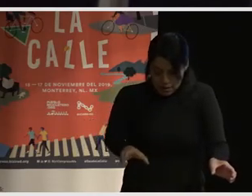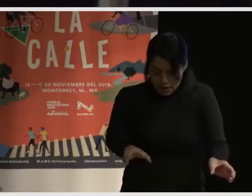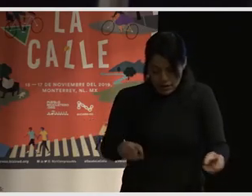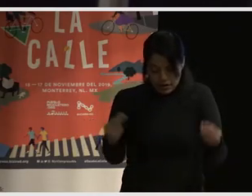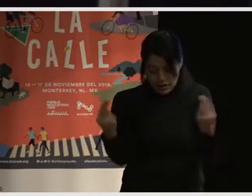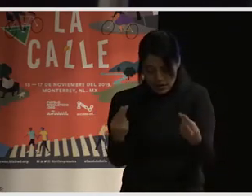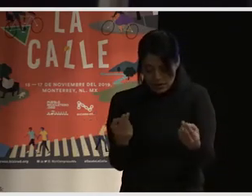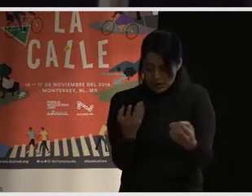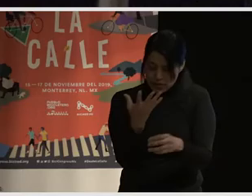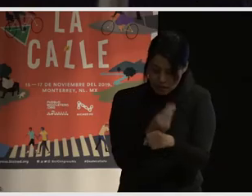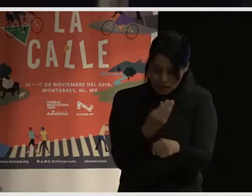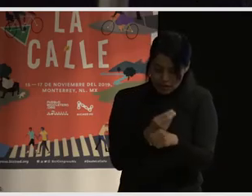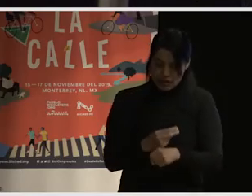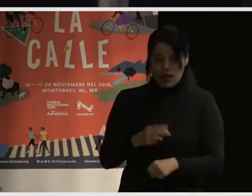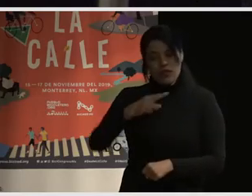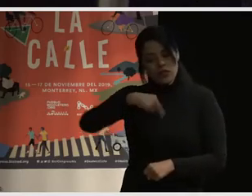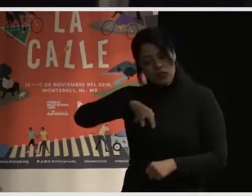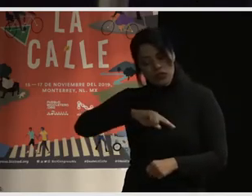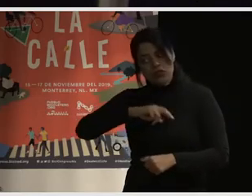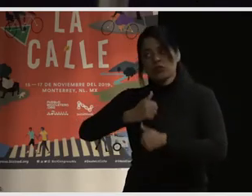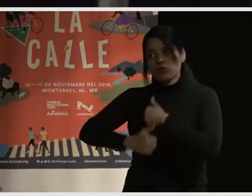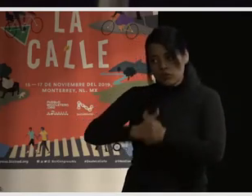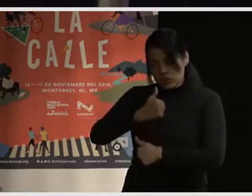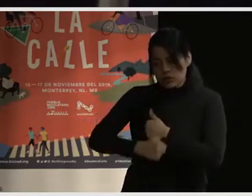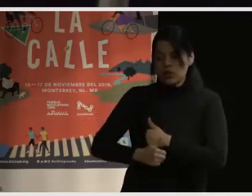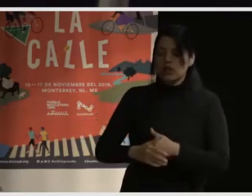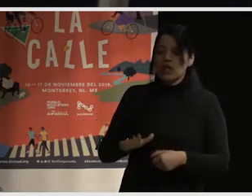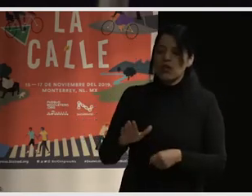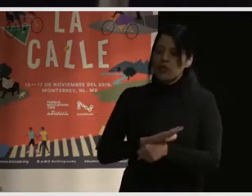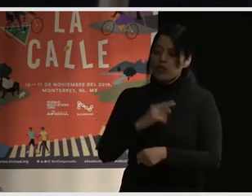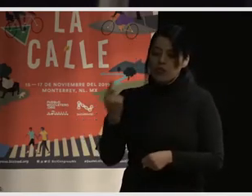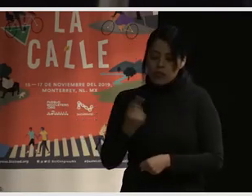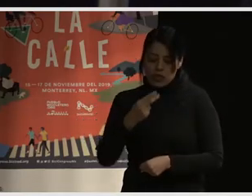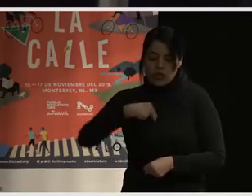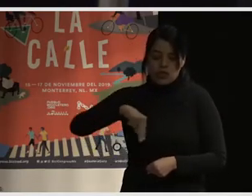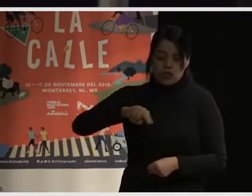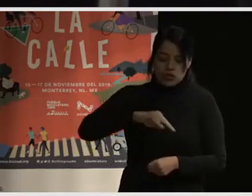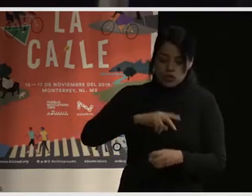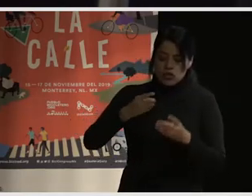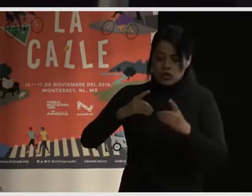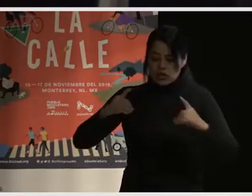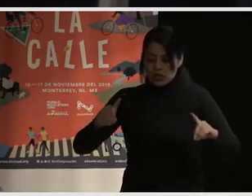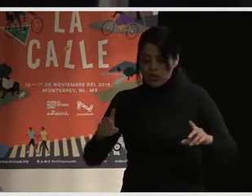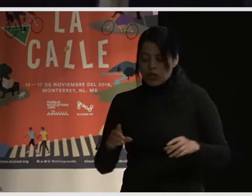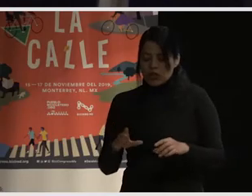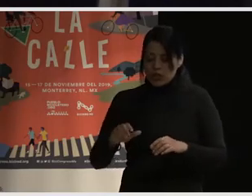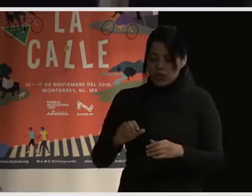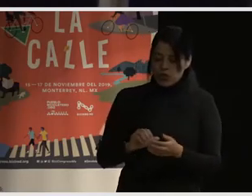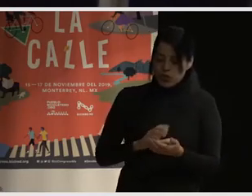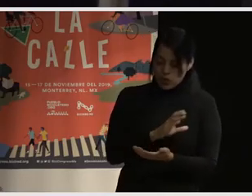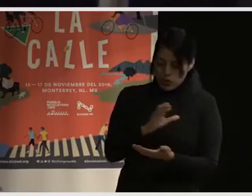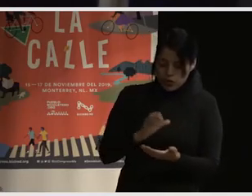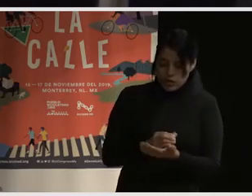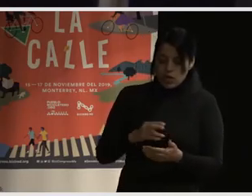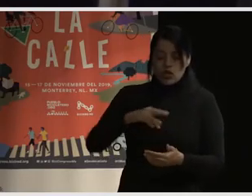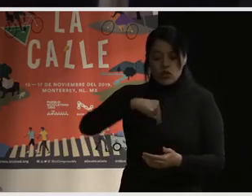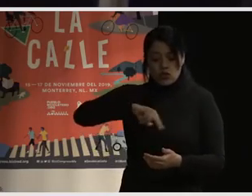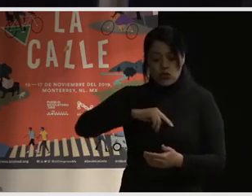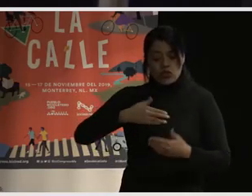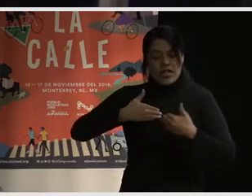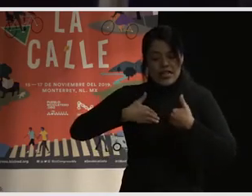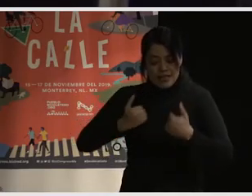hemos batallado nosotros mucho en él porque nosotros de alguna forma en desarrollo urbano en la dirección de movilidad entendemos la calle como